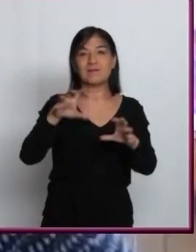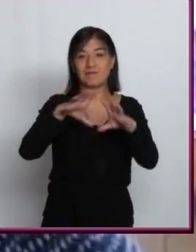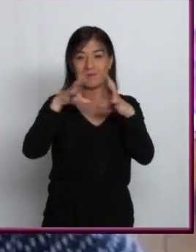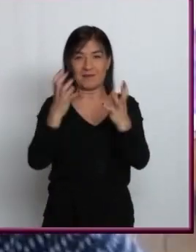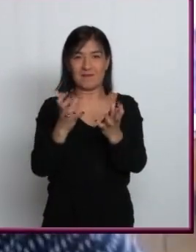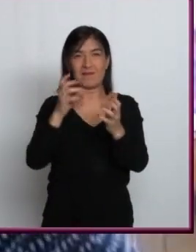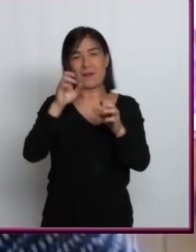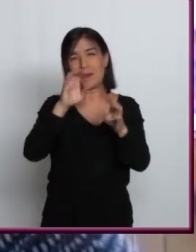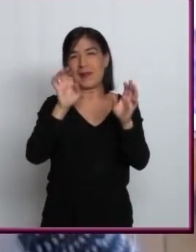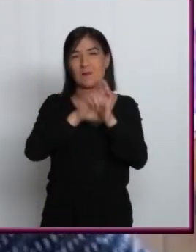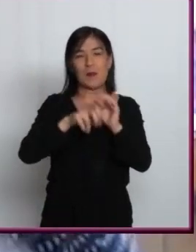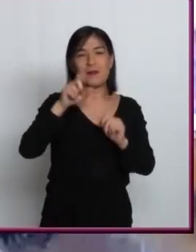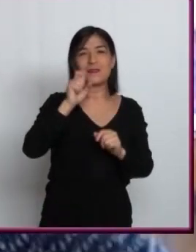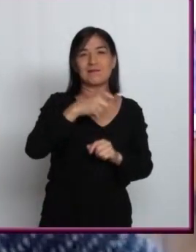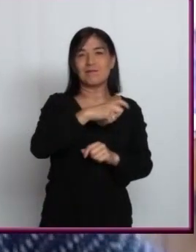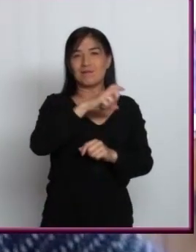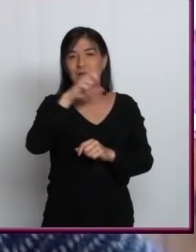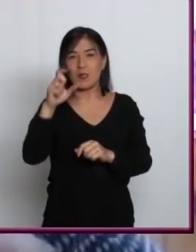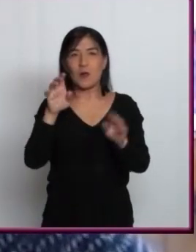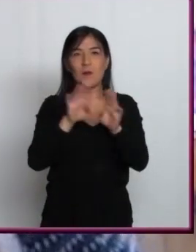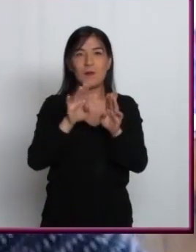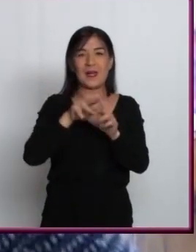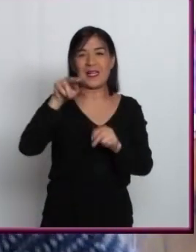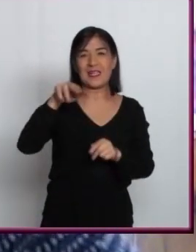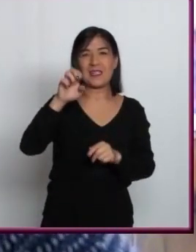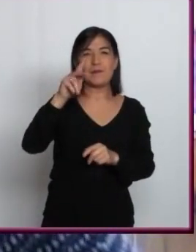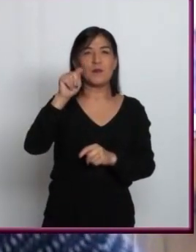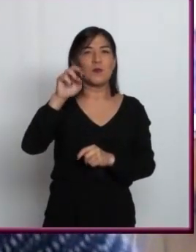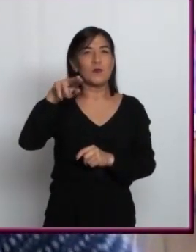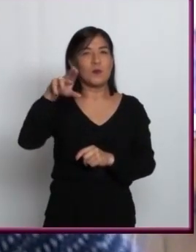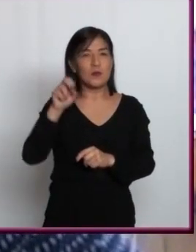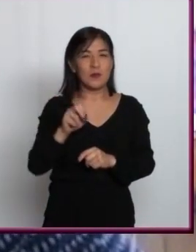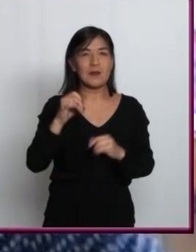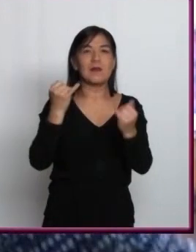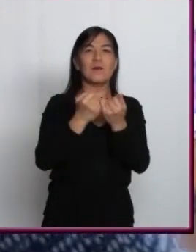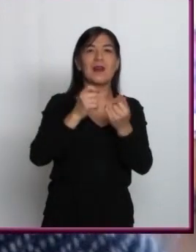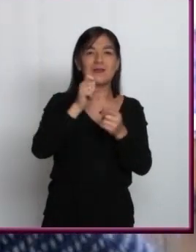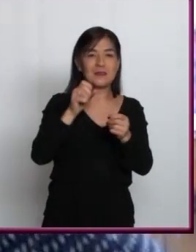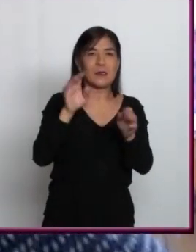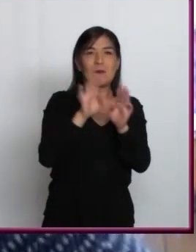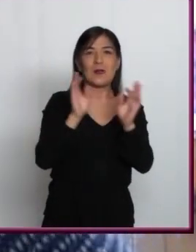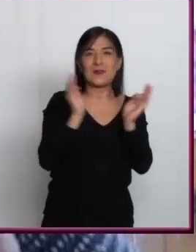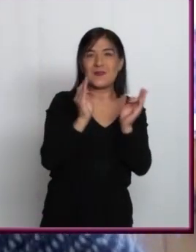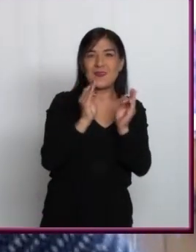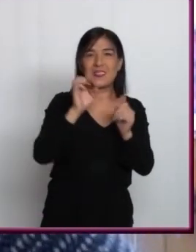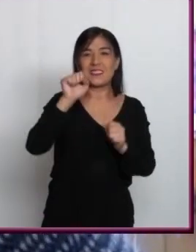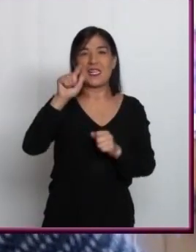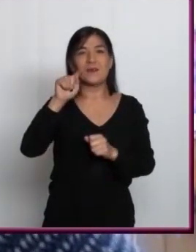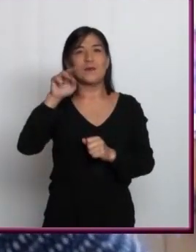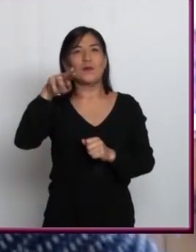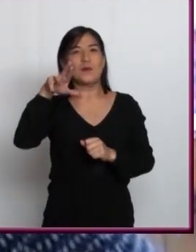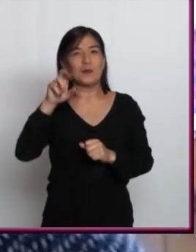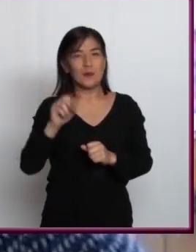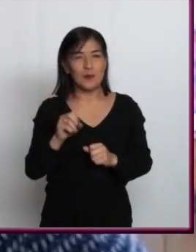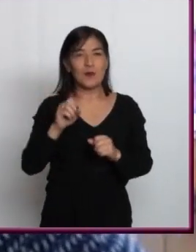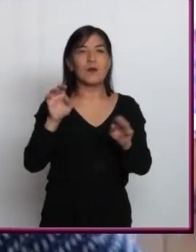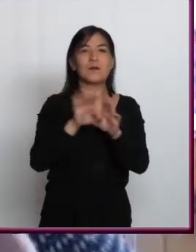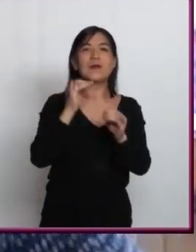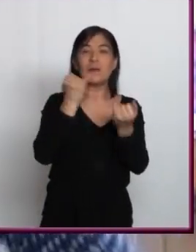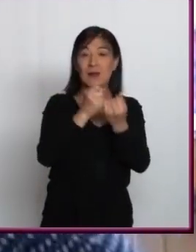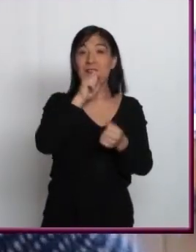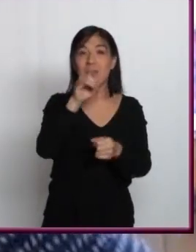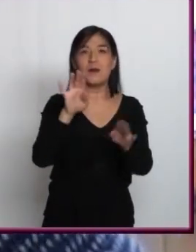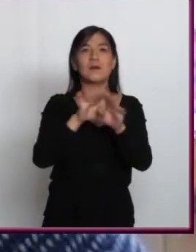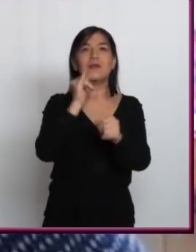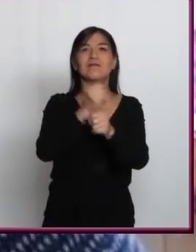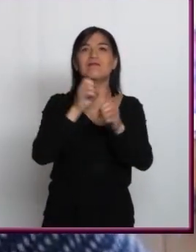Neptuno, o si tiene una capa de hielo como la luna Encélado de Saturno, e incluso nos pueden dar información acerca del